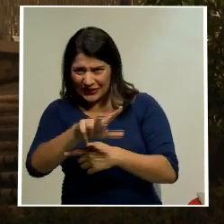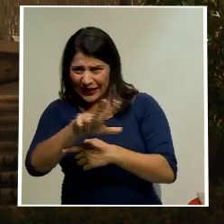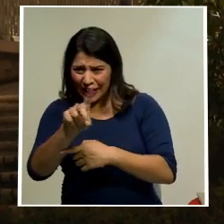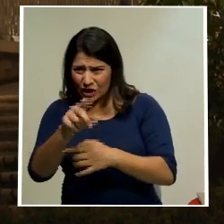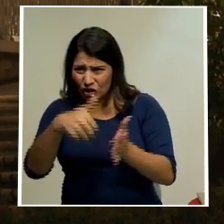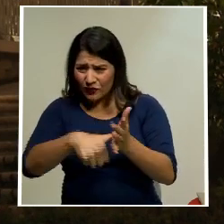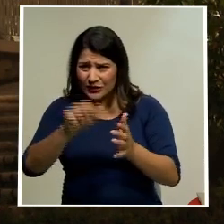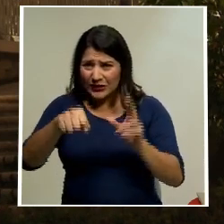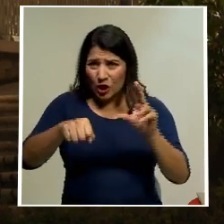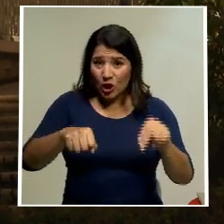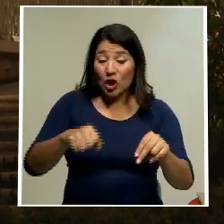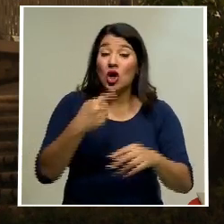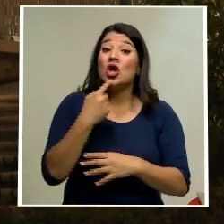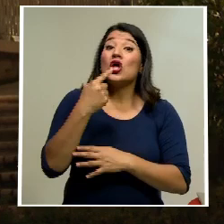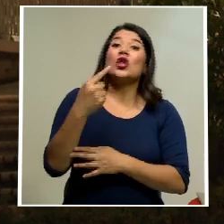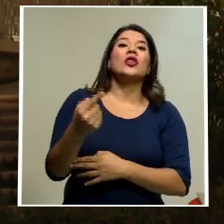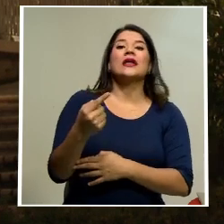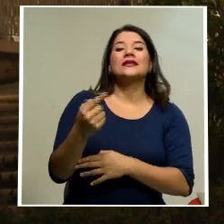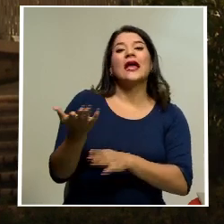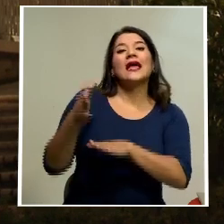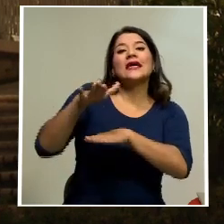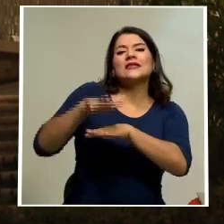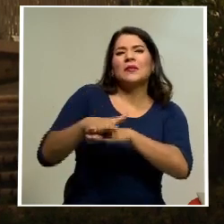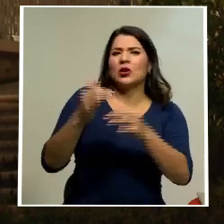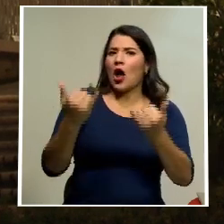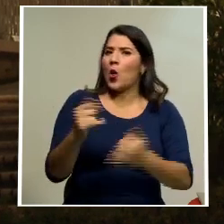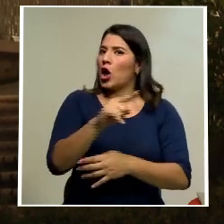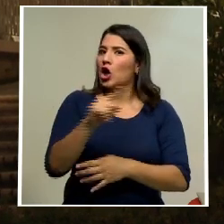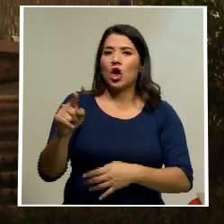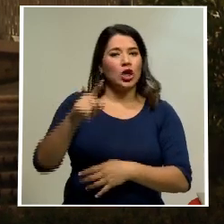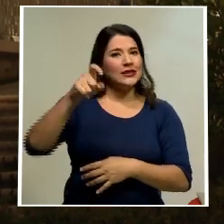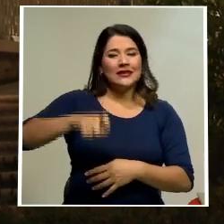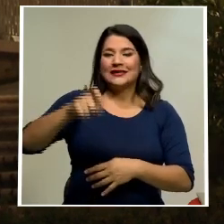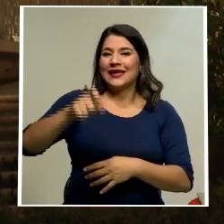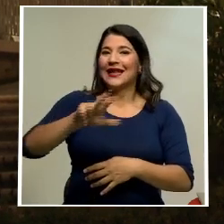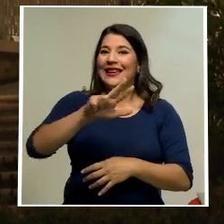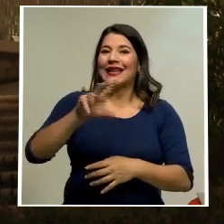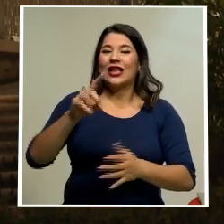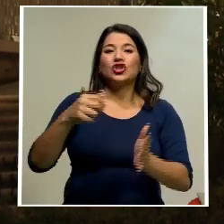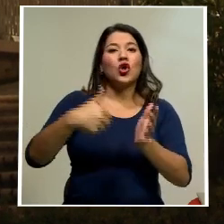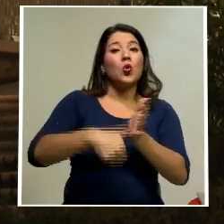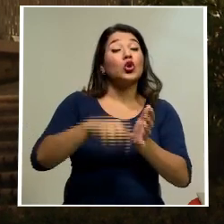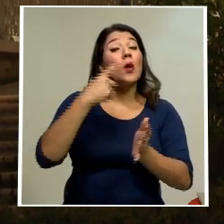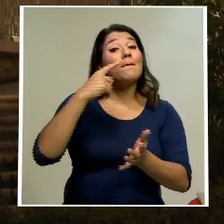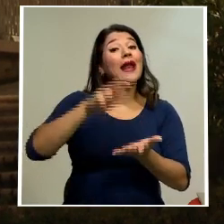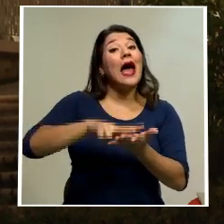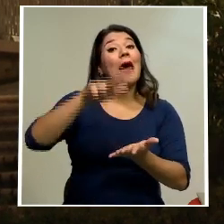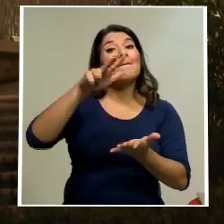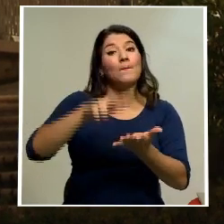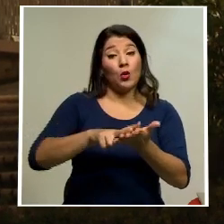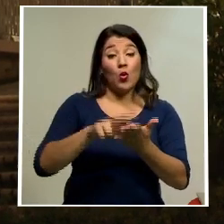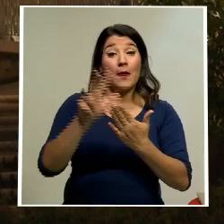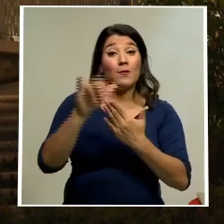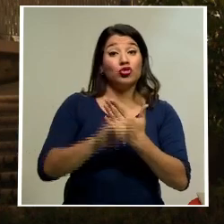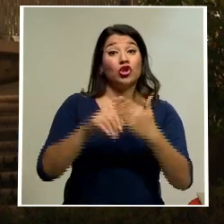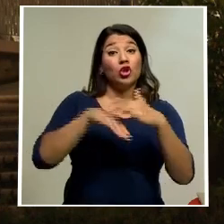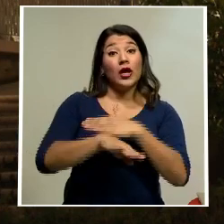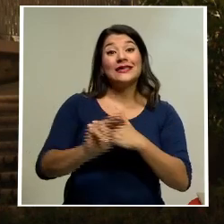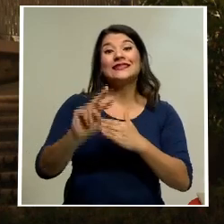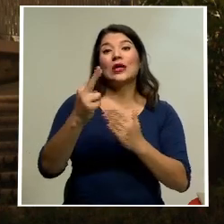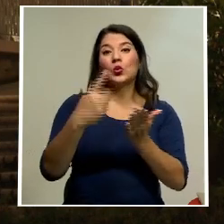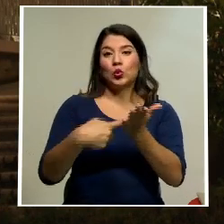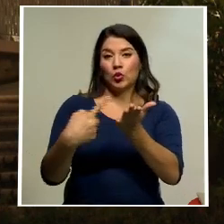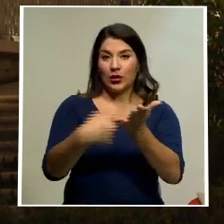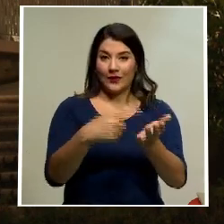ya no va a ser necesario esta cantidad de votos para que en el segundo debate se apruebe el proyecto de empleo público.